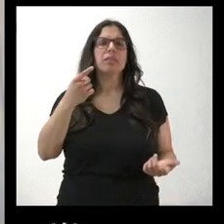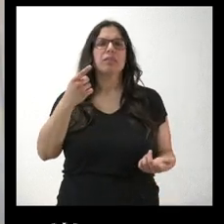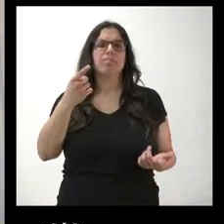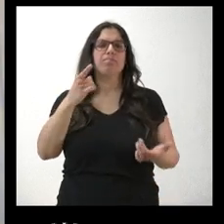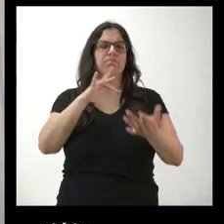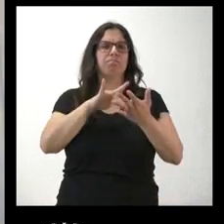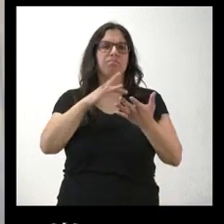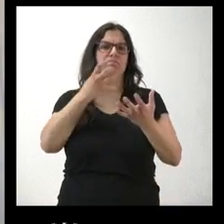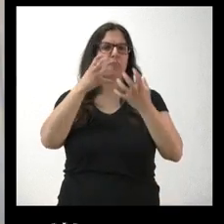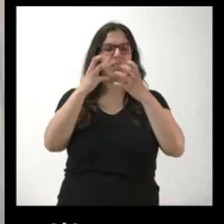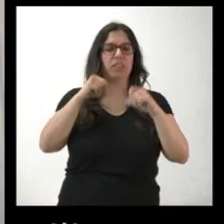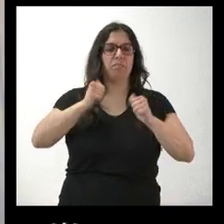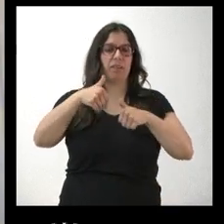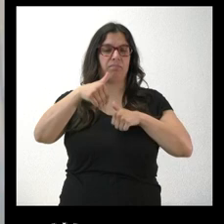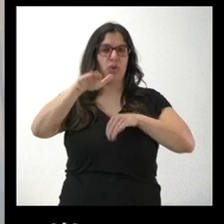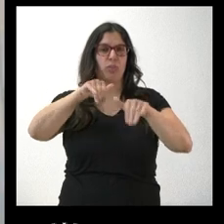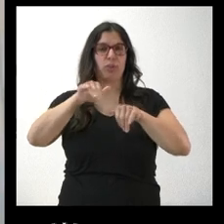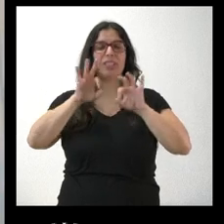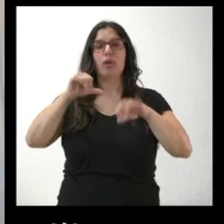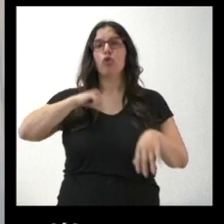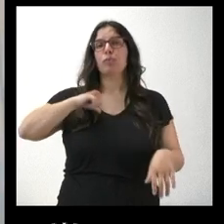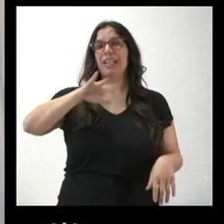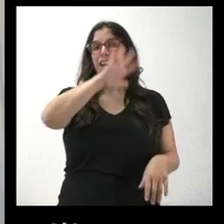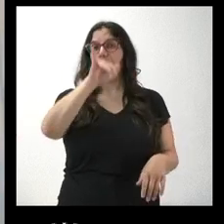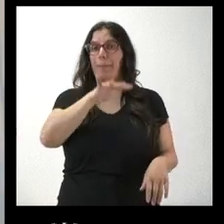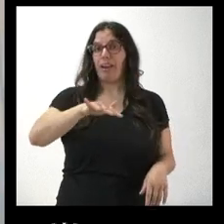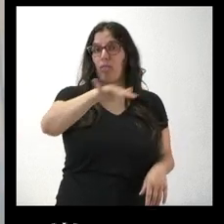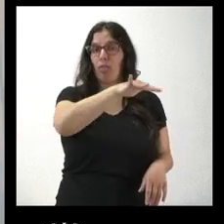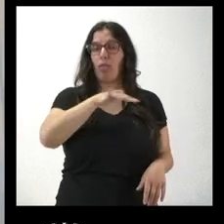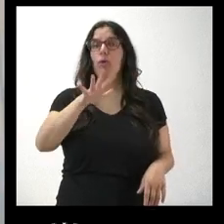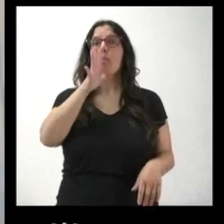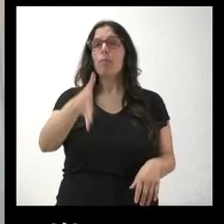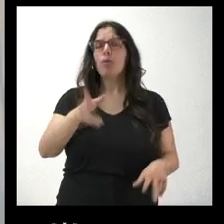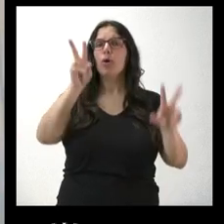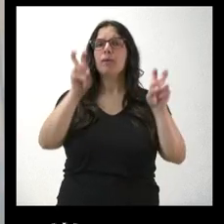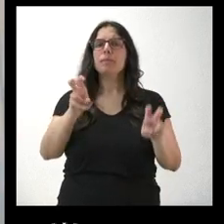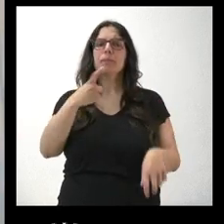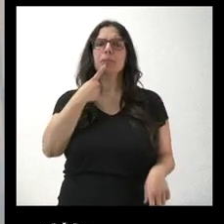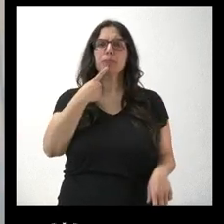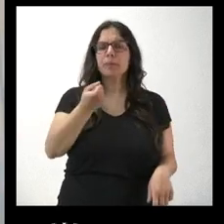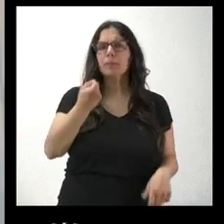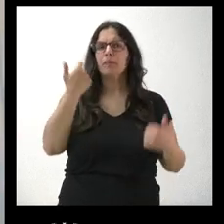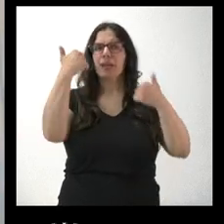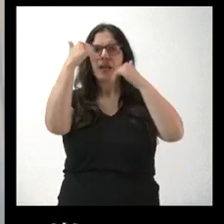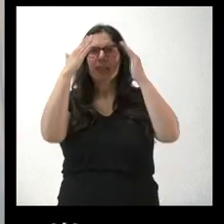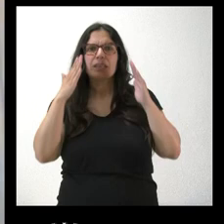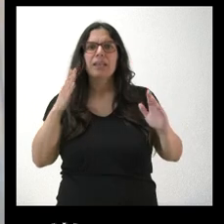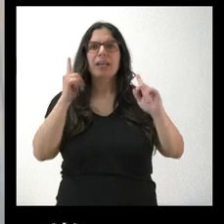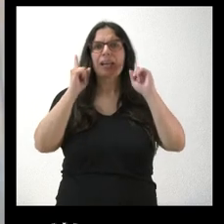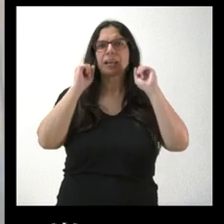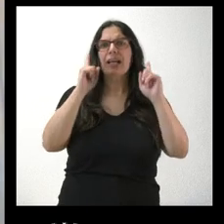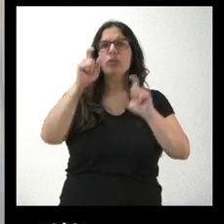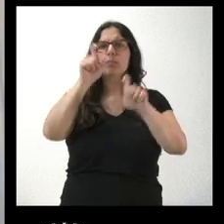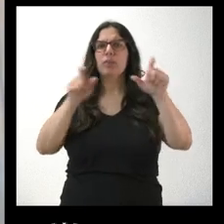hecho, hay nuevas convocatorias en el Hospital del Bierzo a cuenta de la dificultad para cubrir y atender a los casos, a los